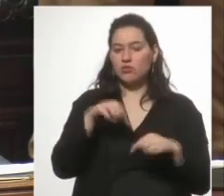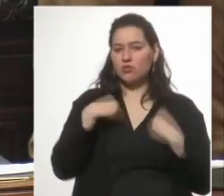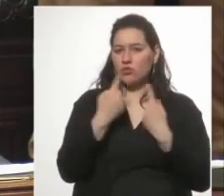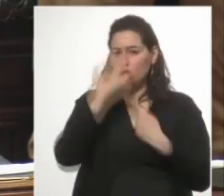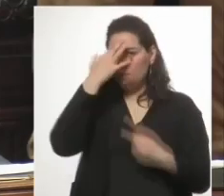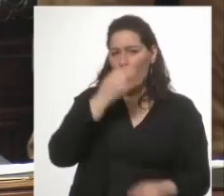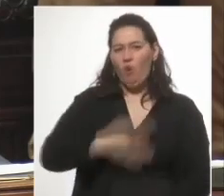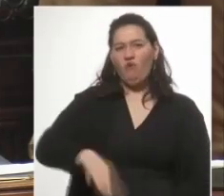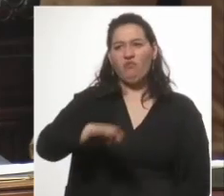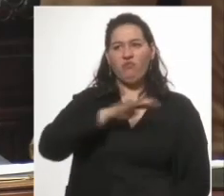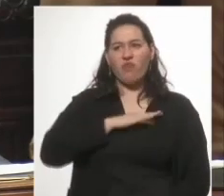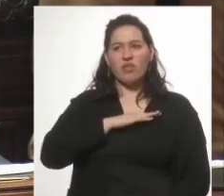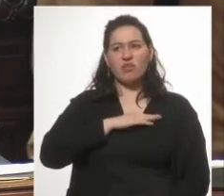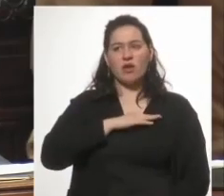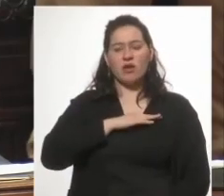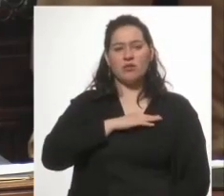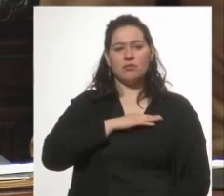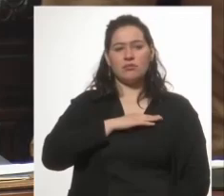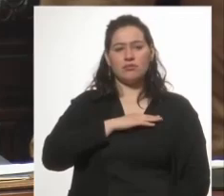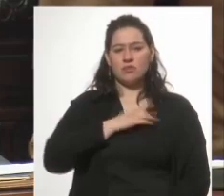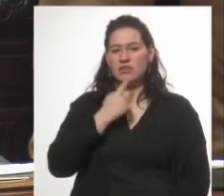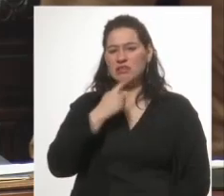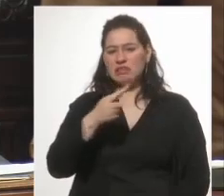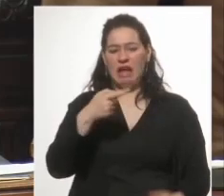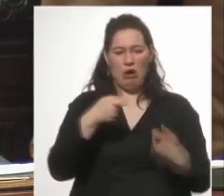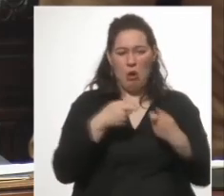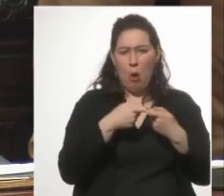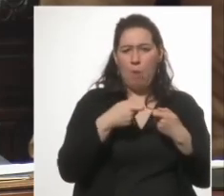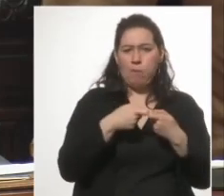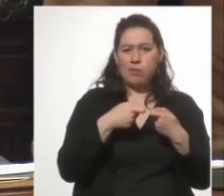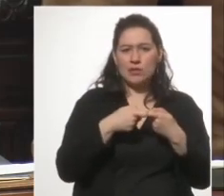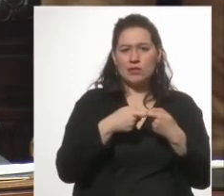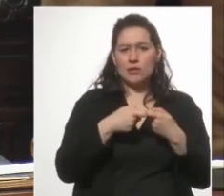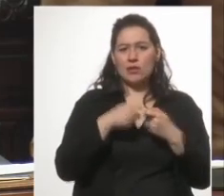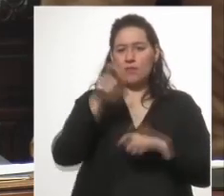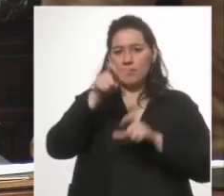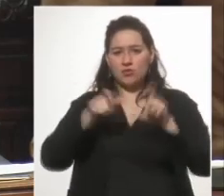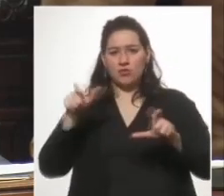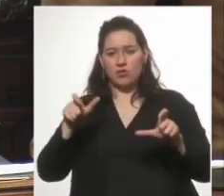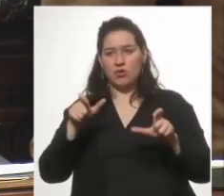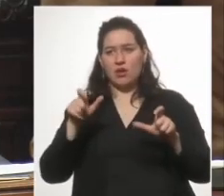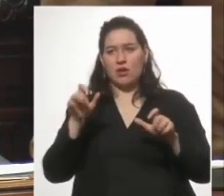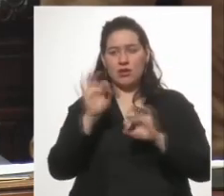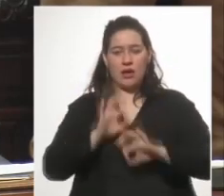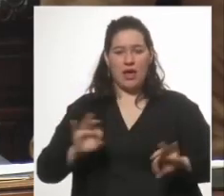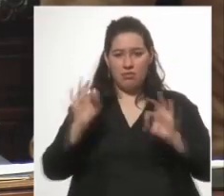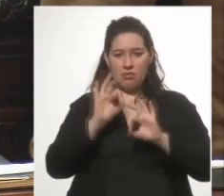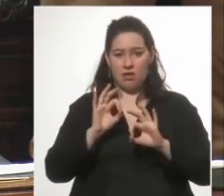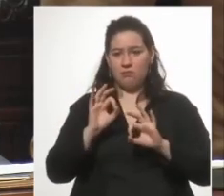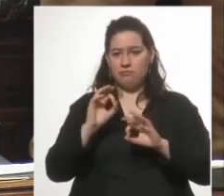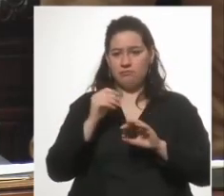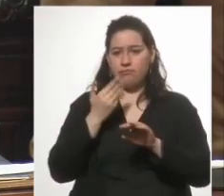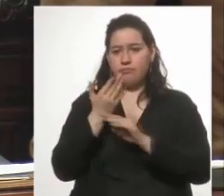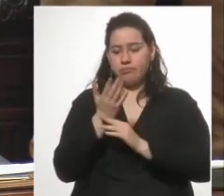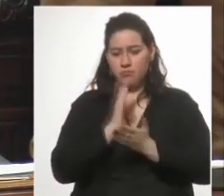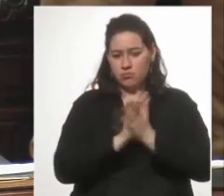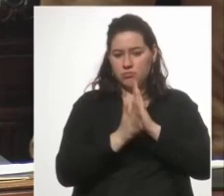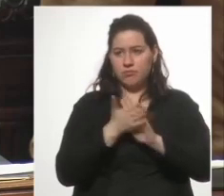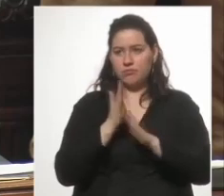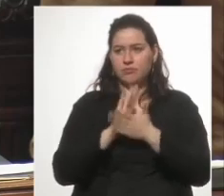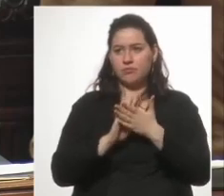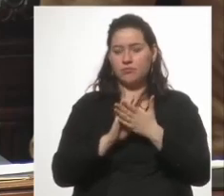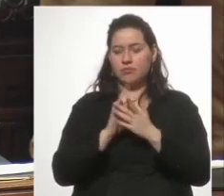ofensivo tratar de mercenarios o de cómplices a quienes no acompañen el pedido de desafuero basado